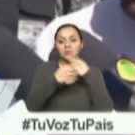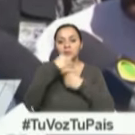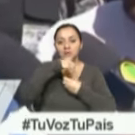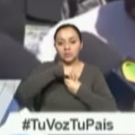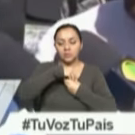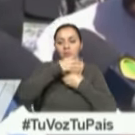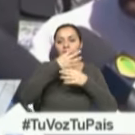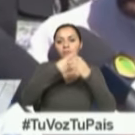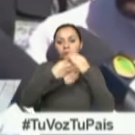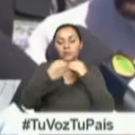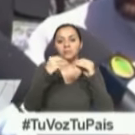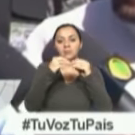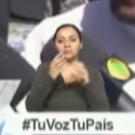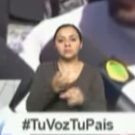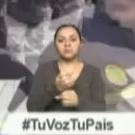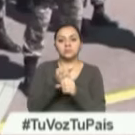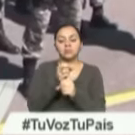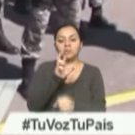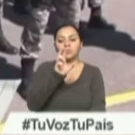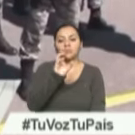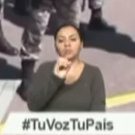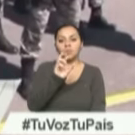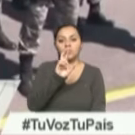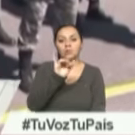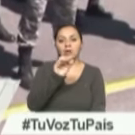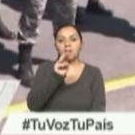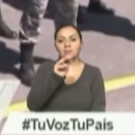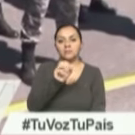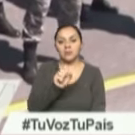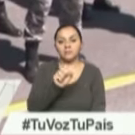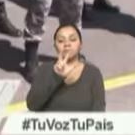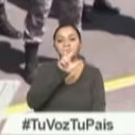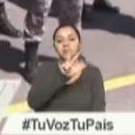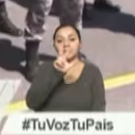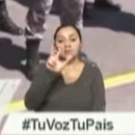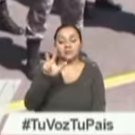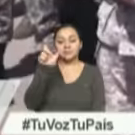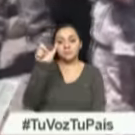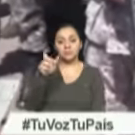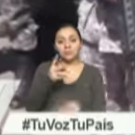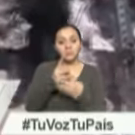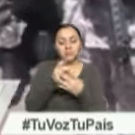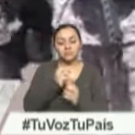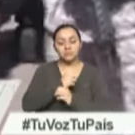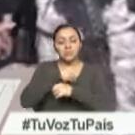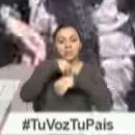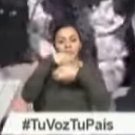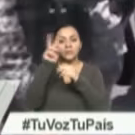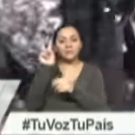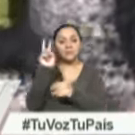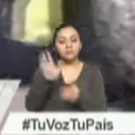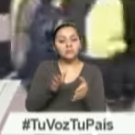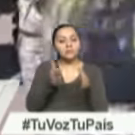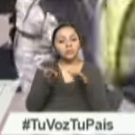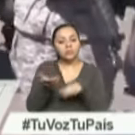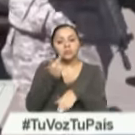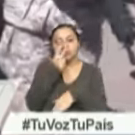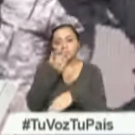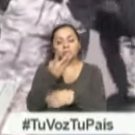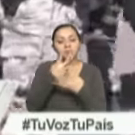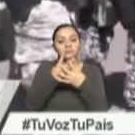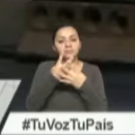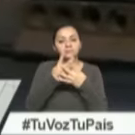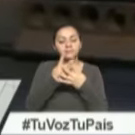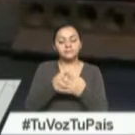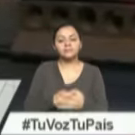en la ciudad y todo el estado de Roraima. Unos 33 presos murieron la madrugada del viernes en un enfrentamiento registrado en la cárcel de Boa